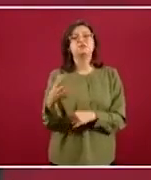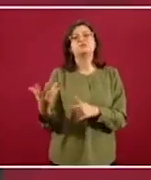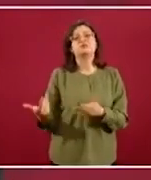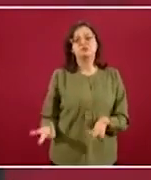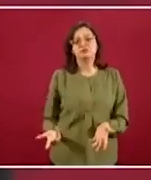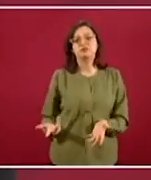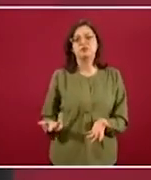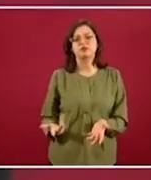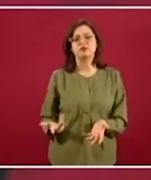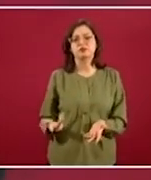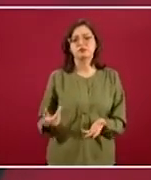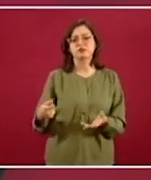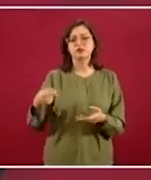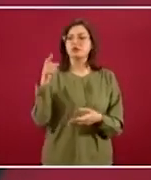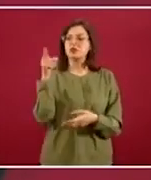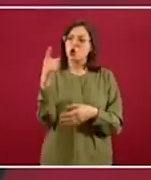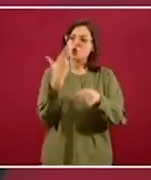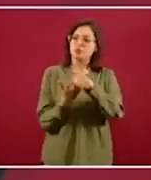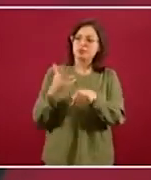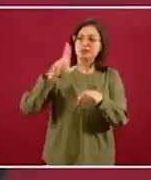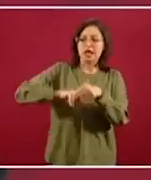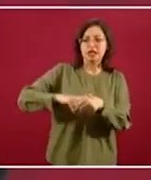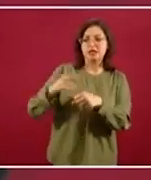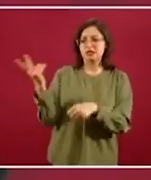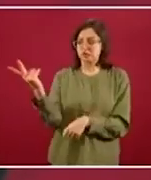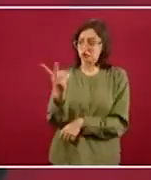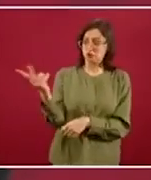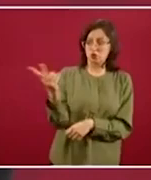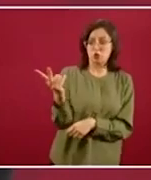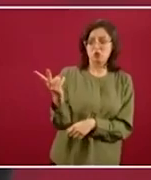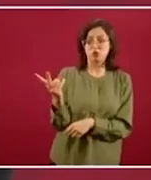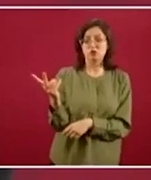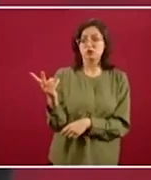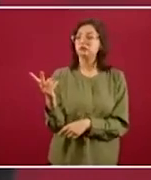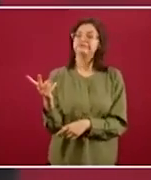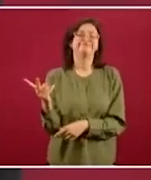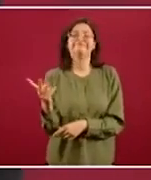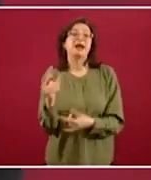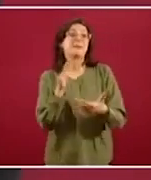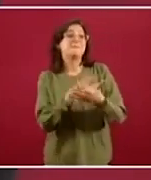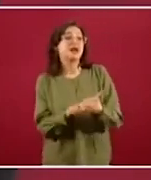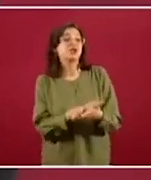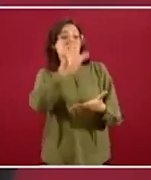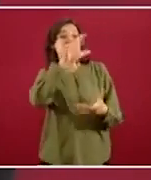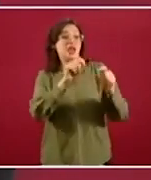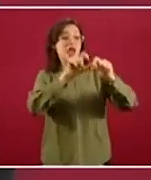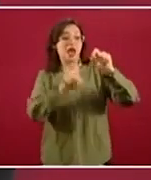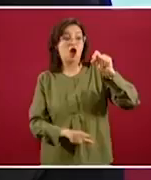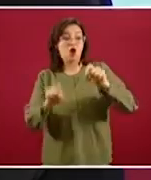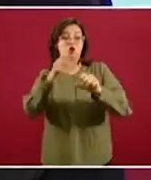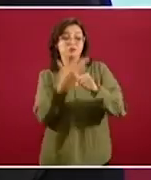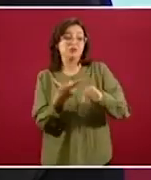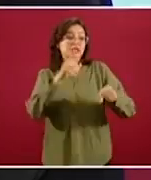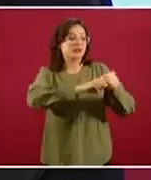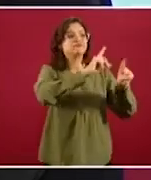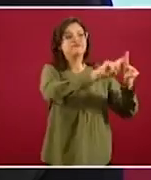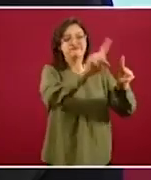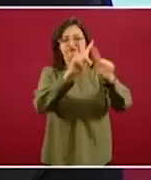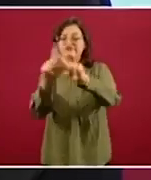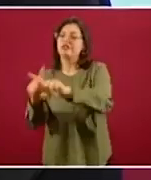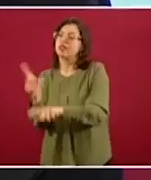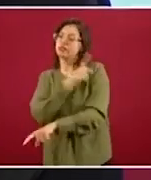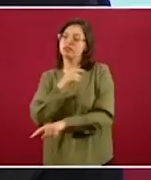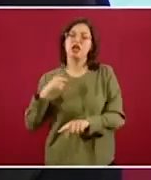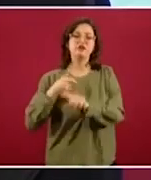no solamente estos dos hospitales, sino la mayoría de los hospitales del país tengan este concepto y adopten